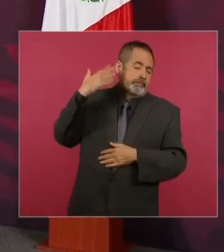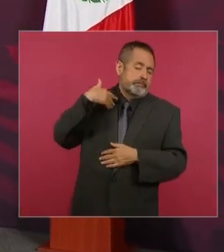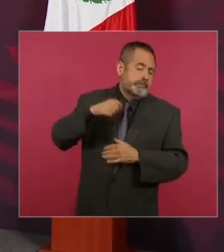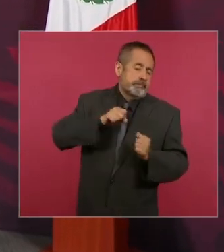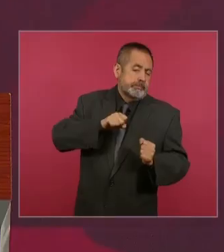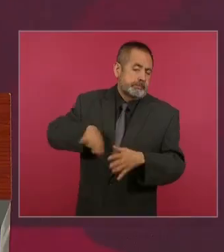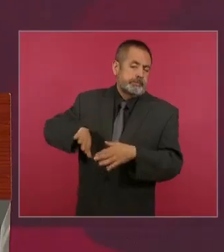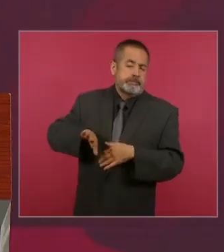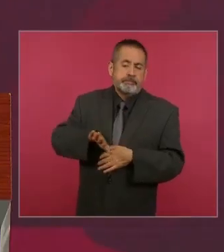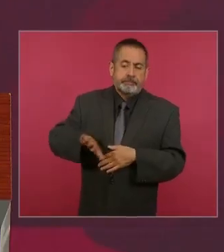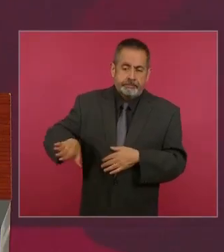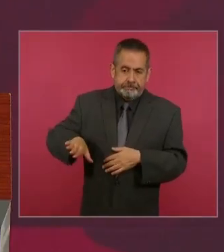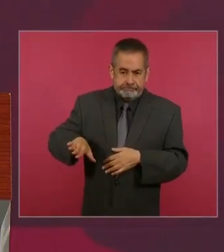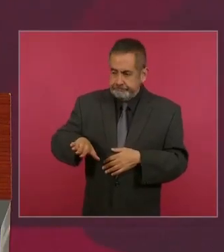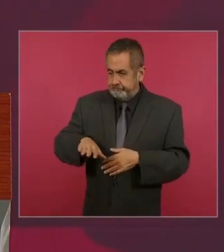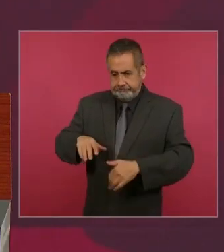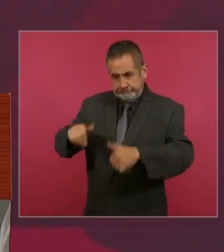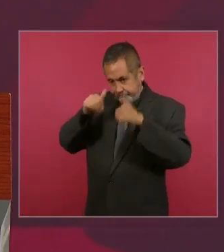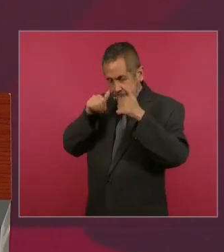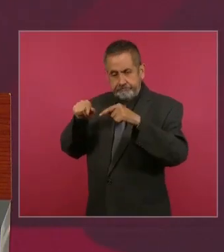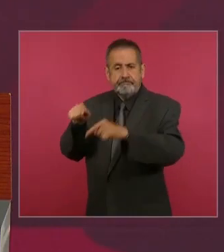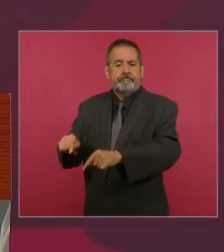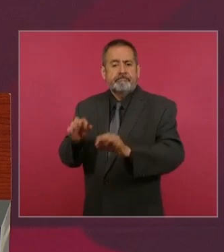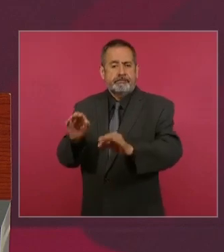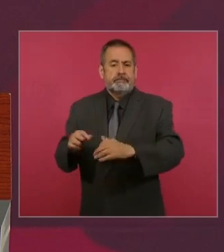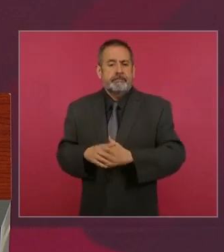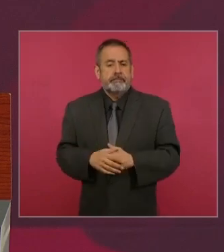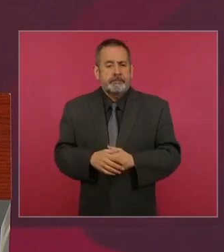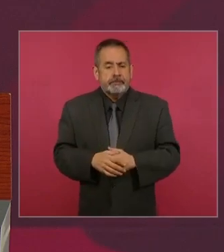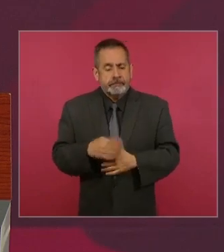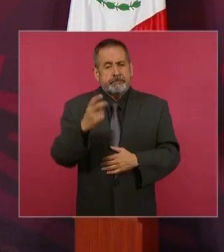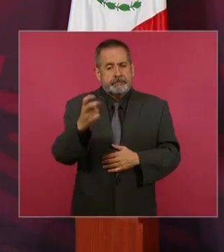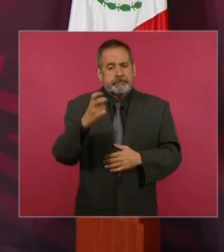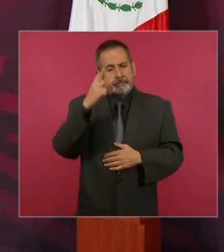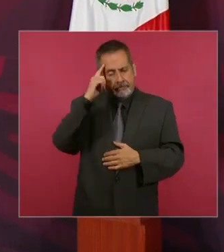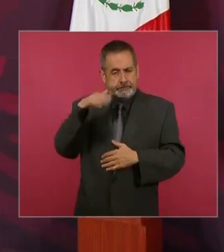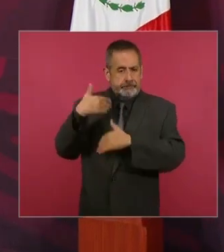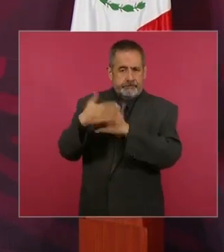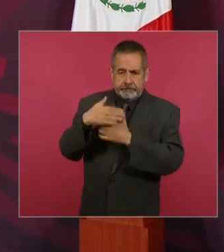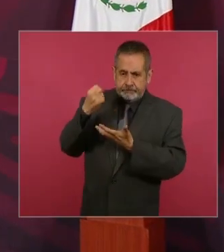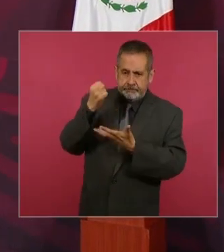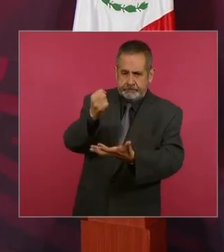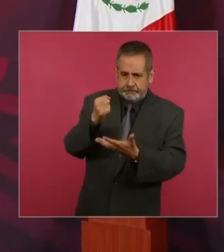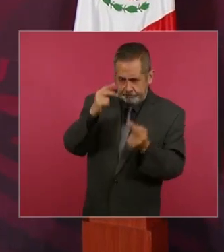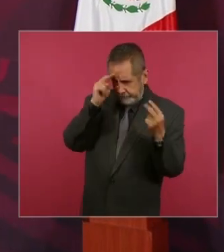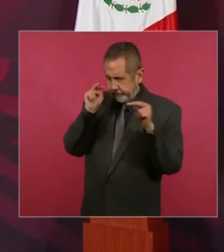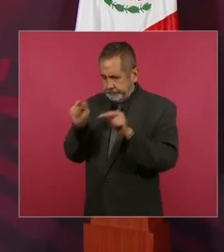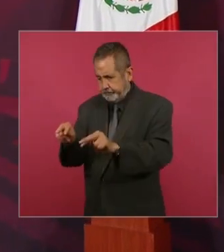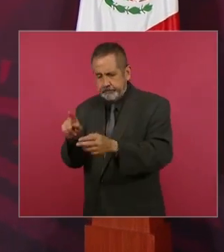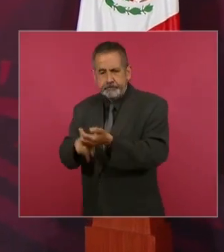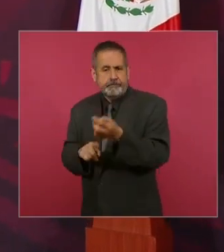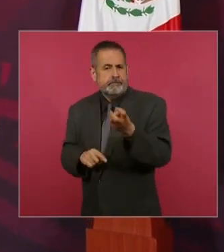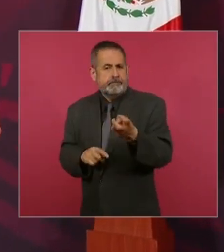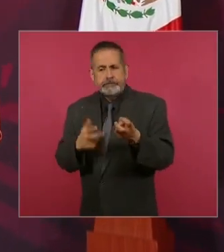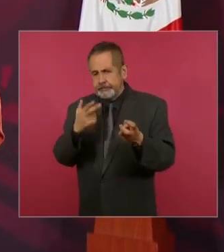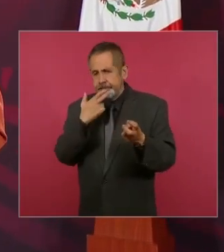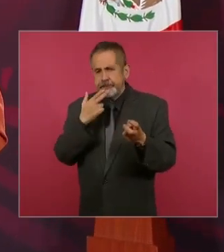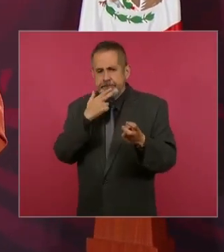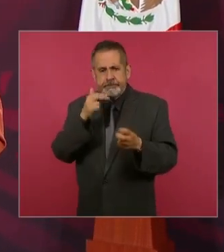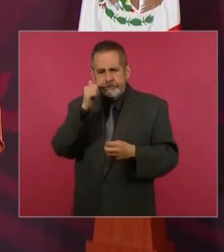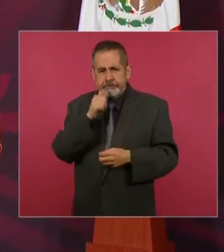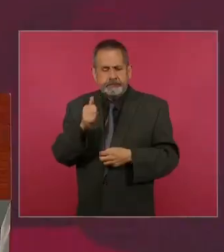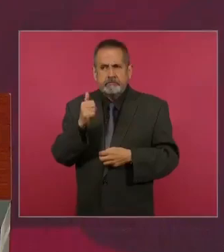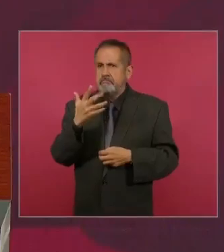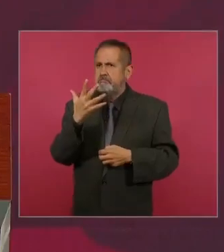totalmente excluida, abandonada, olvidada. Entonces, hacia allá va el presupuesto. Siempre se ha mantenido en estos ya